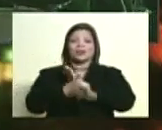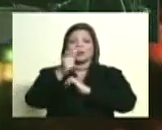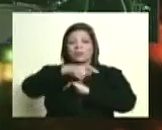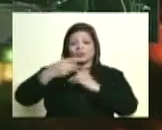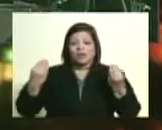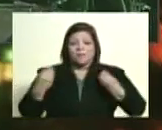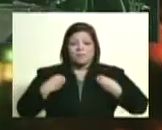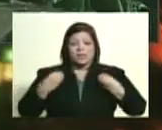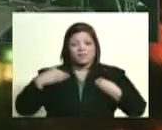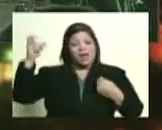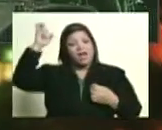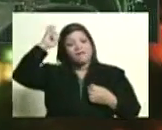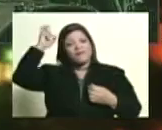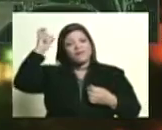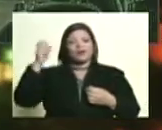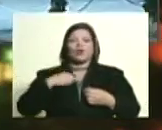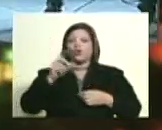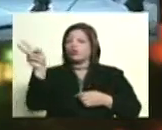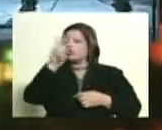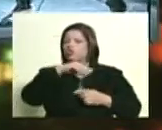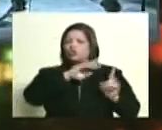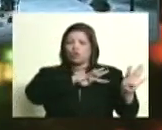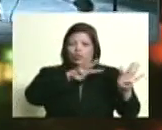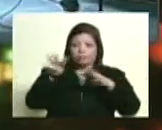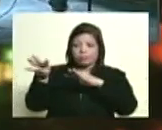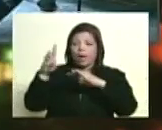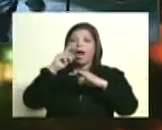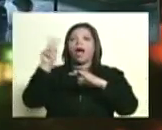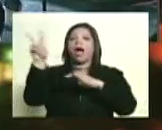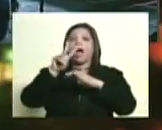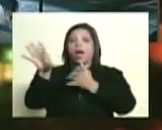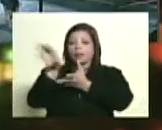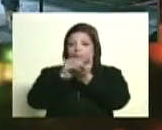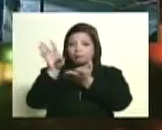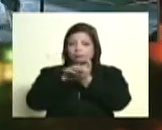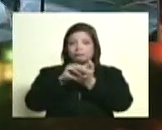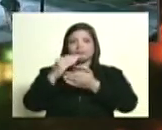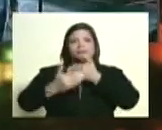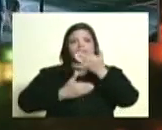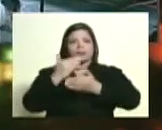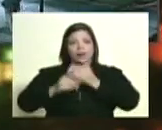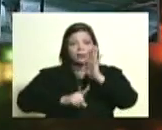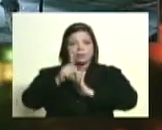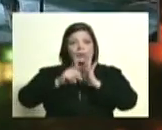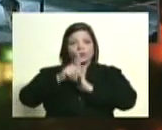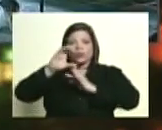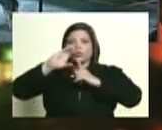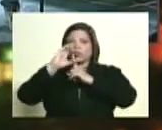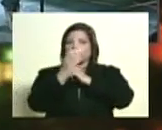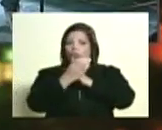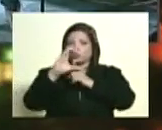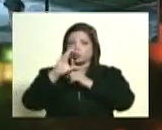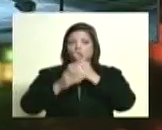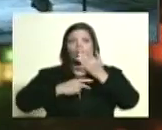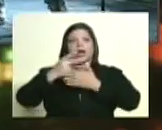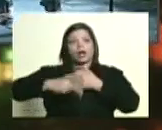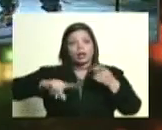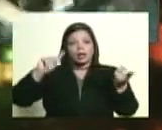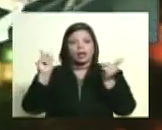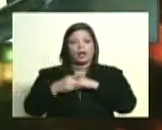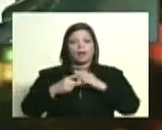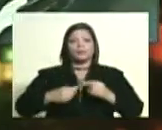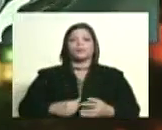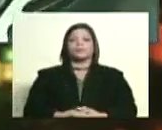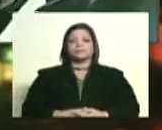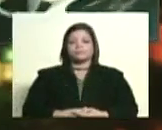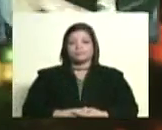y por supuesto queremos que Venezuela toda mire hacia allá, pero también para contribuir a que desde la cultura sea posible lograr los cambios.